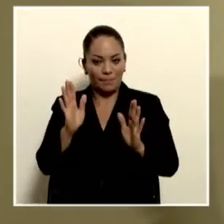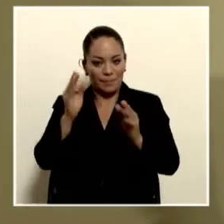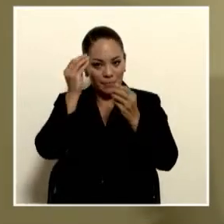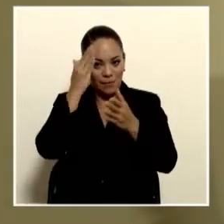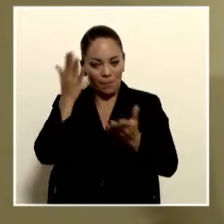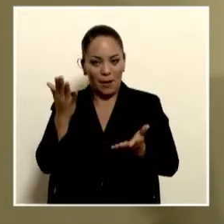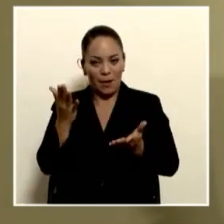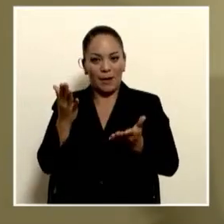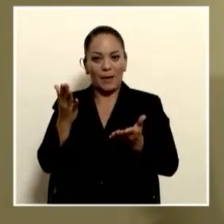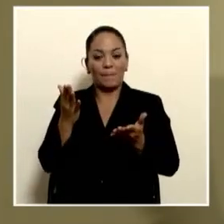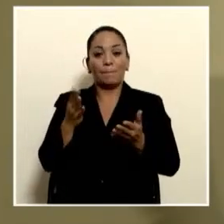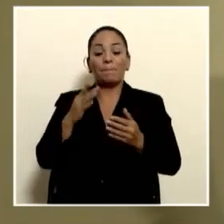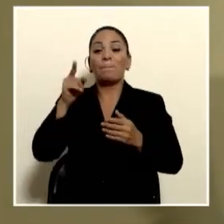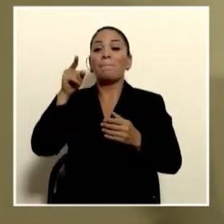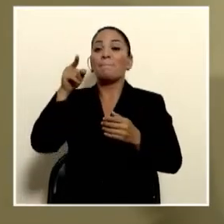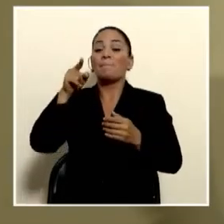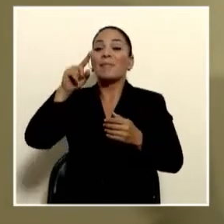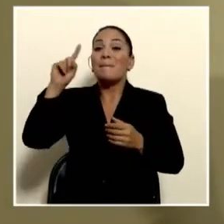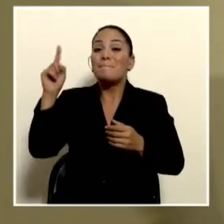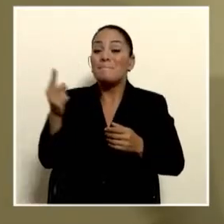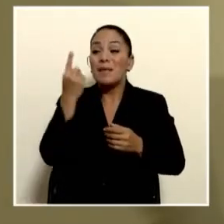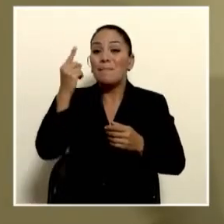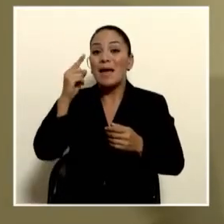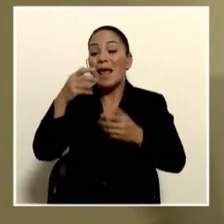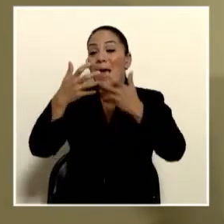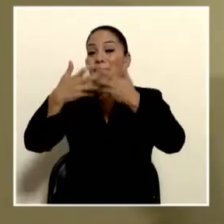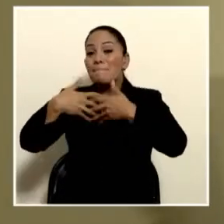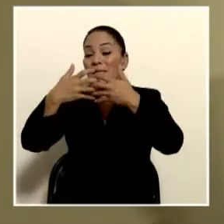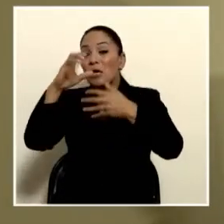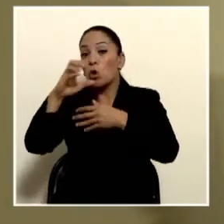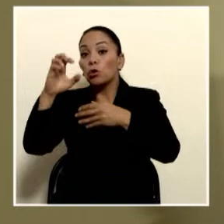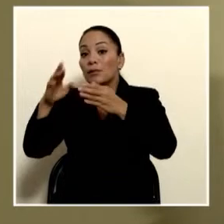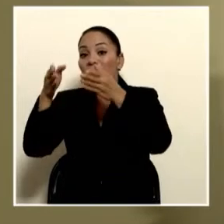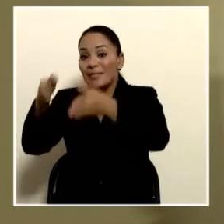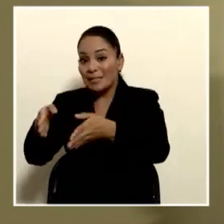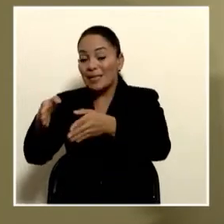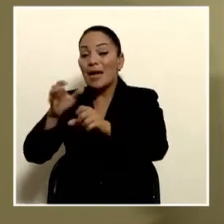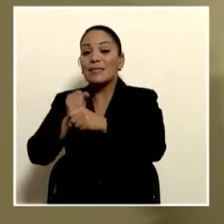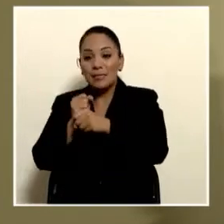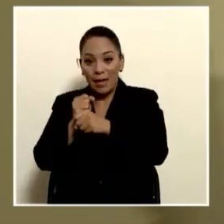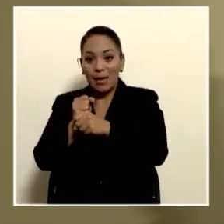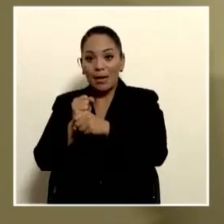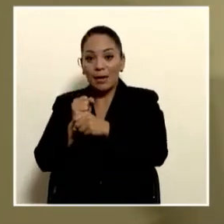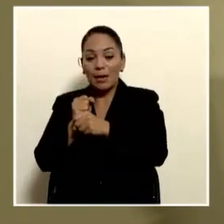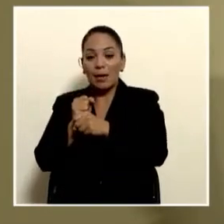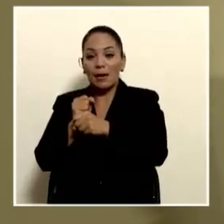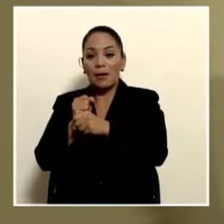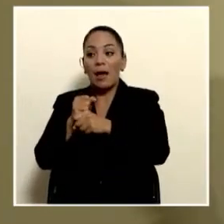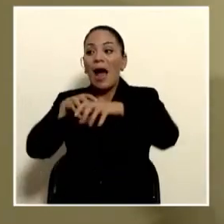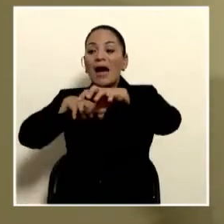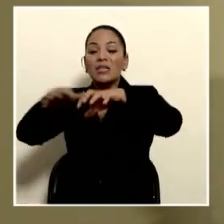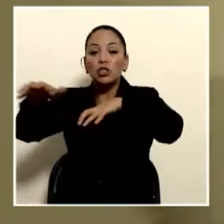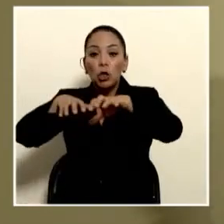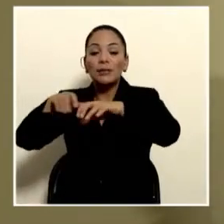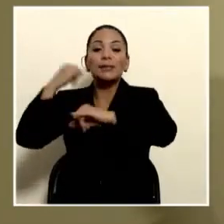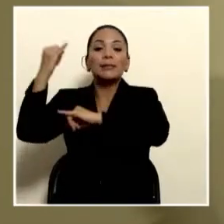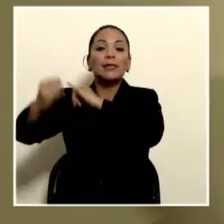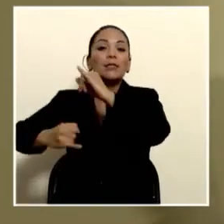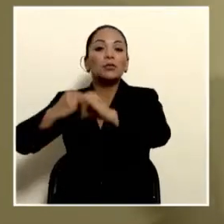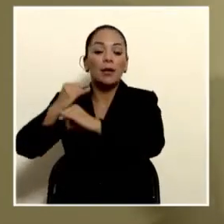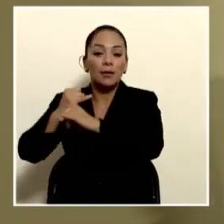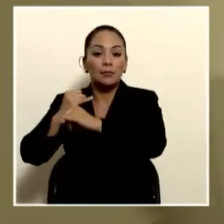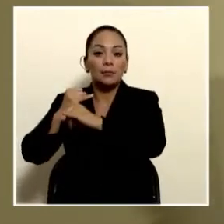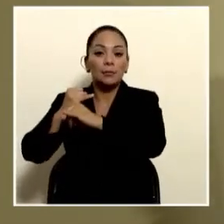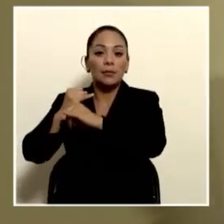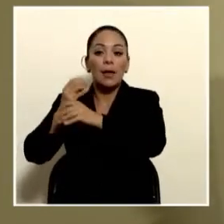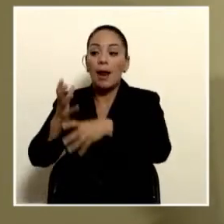sepa, fue el primer empresario costarricense de hacer una emisión internacional de acciones en la Bolsa de